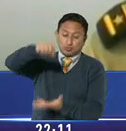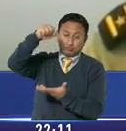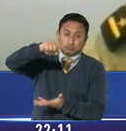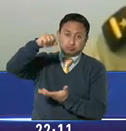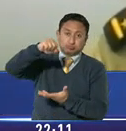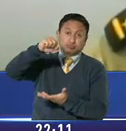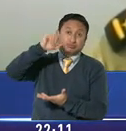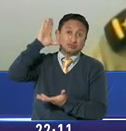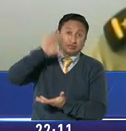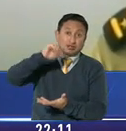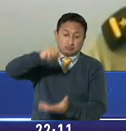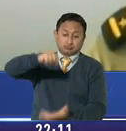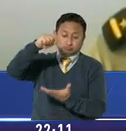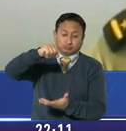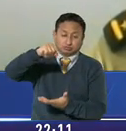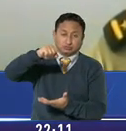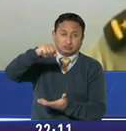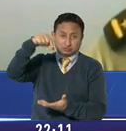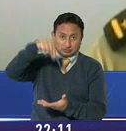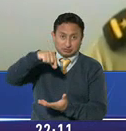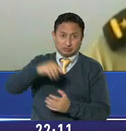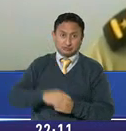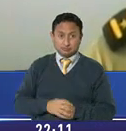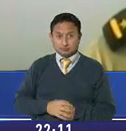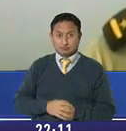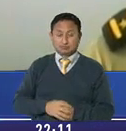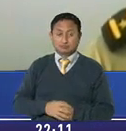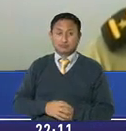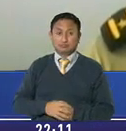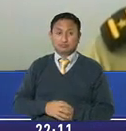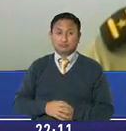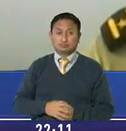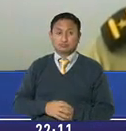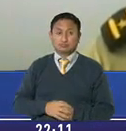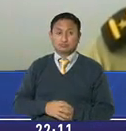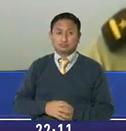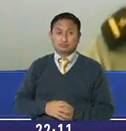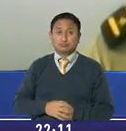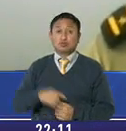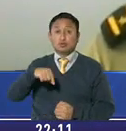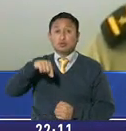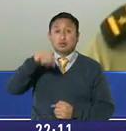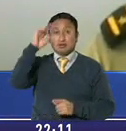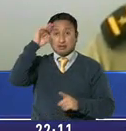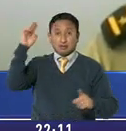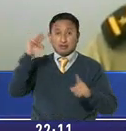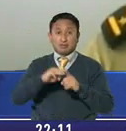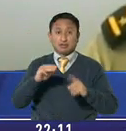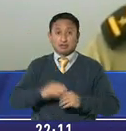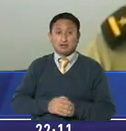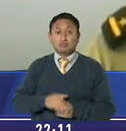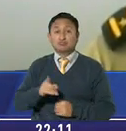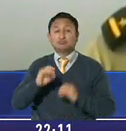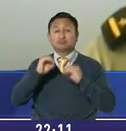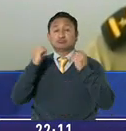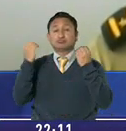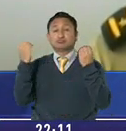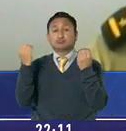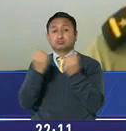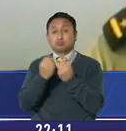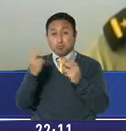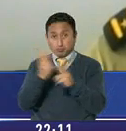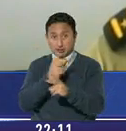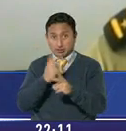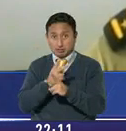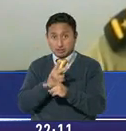color negro, en cuya envoltura se encontraba un panfleto atribuido a una organización delictiva